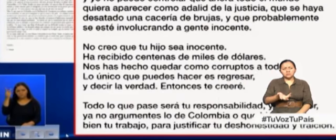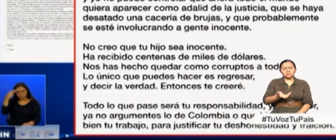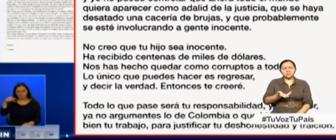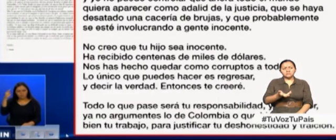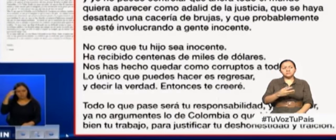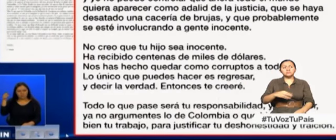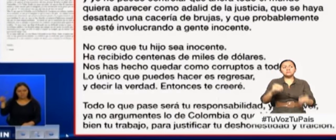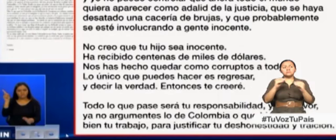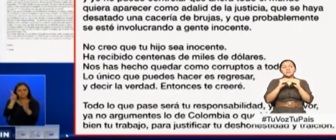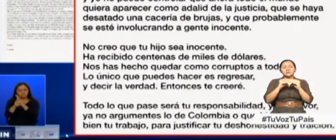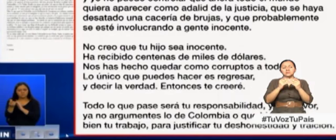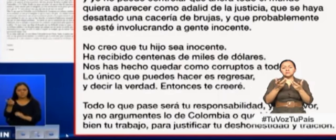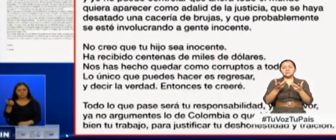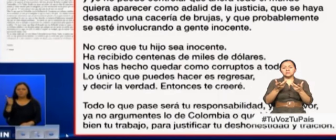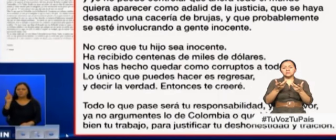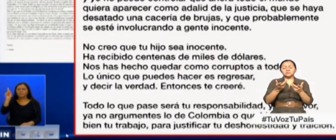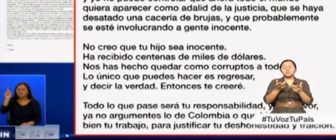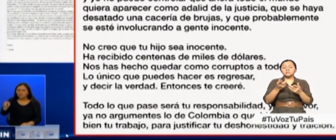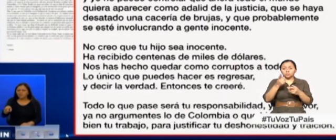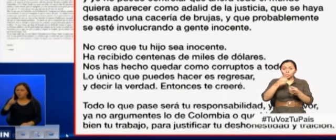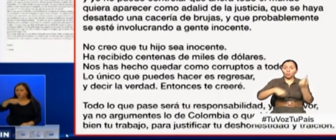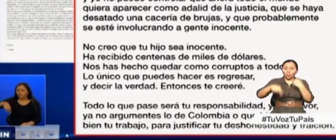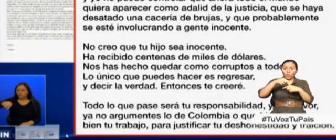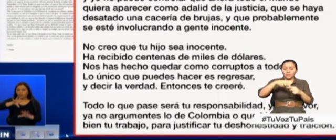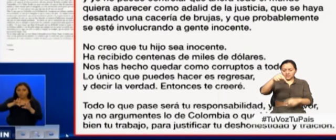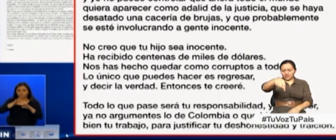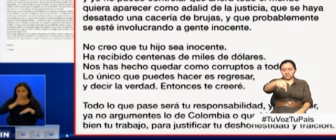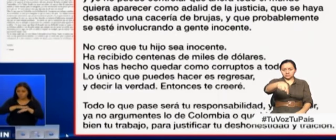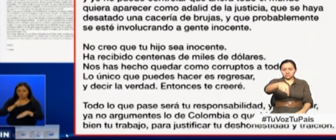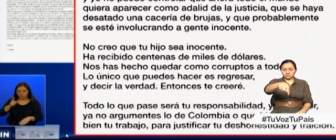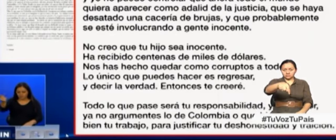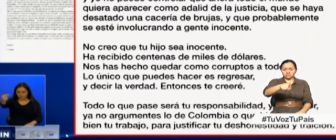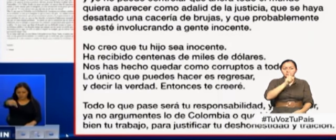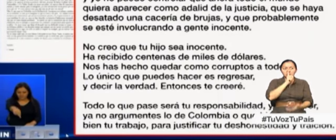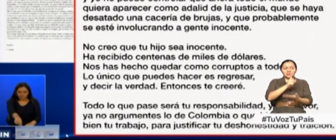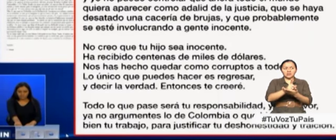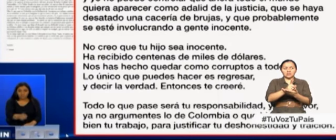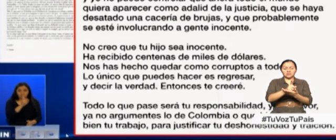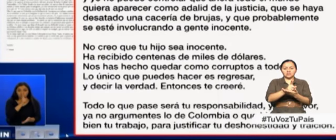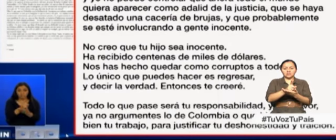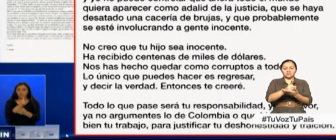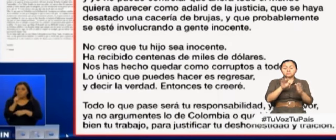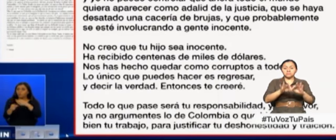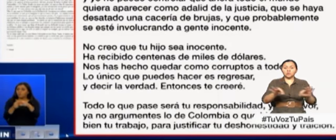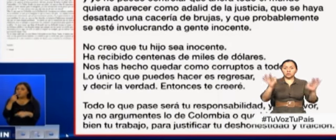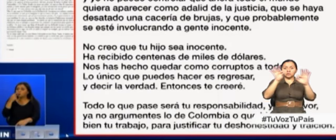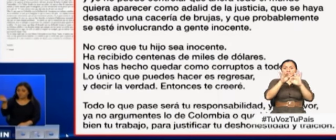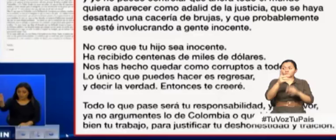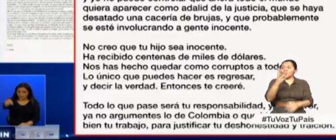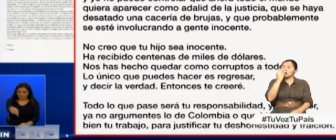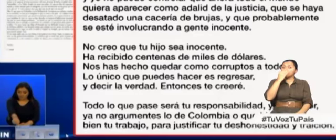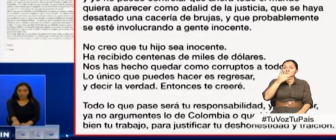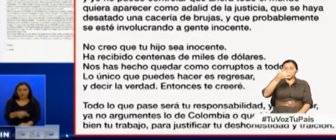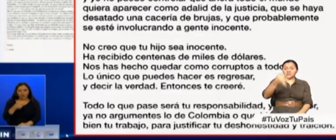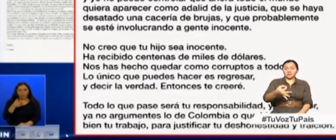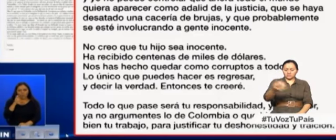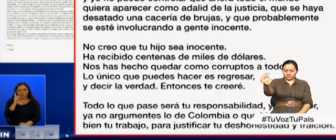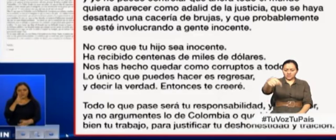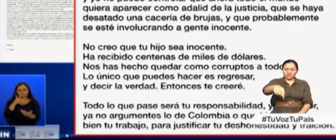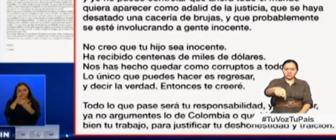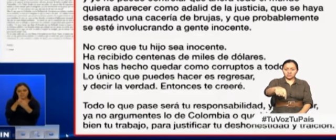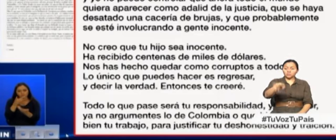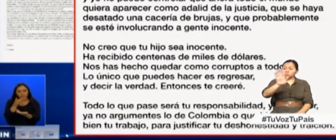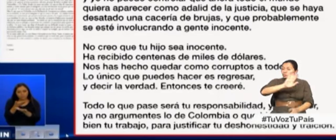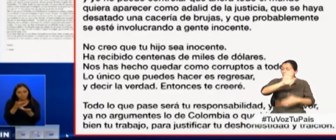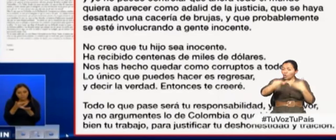Lo único que puedes hacer es regresar y decir la verdad. Entonces te creeré. Todo lo que pase será tu responsabilidad. Y